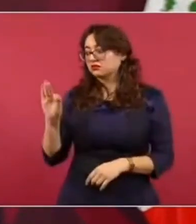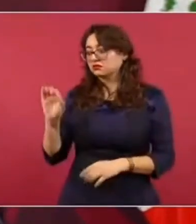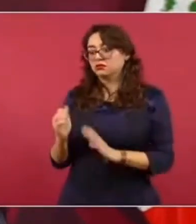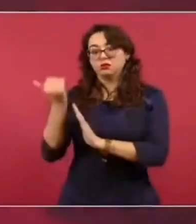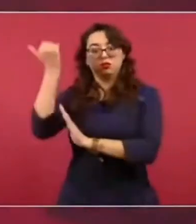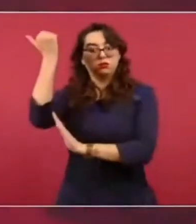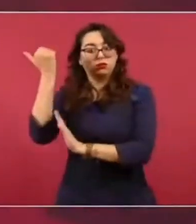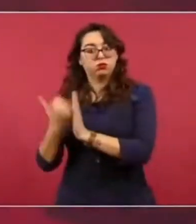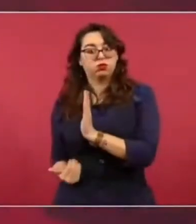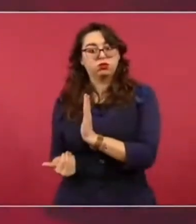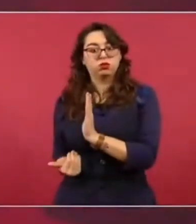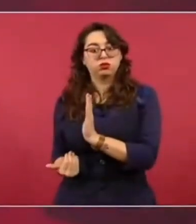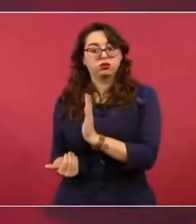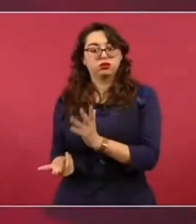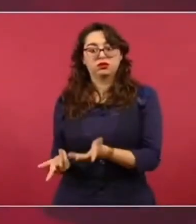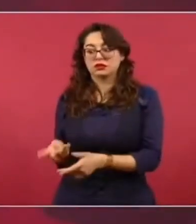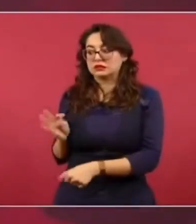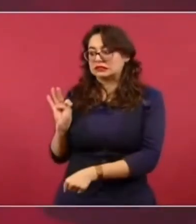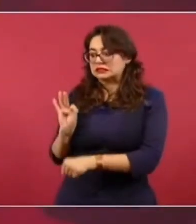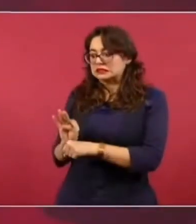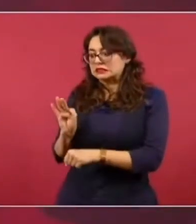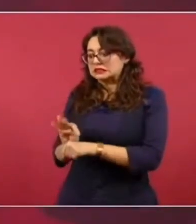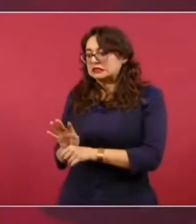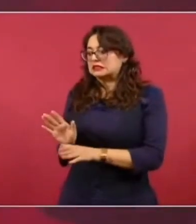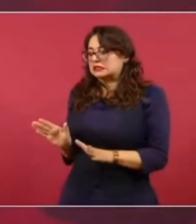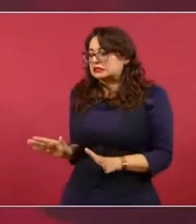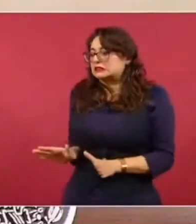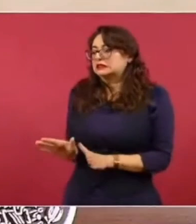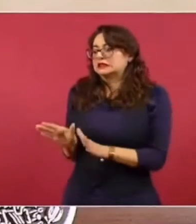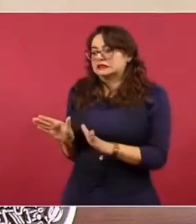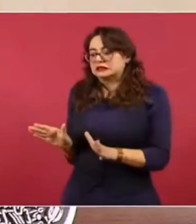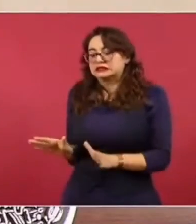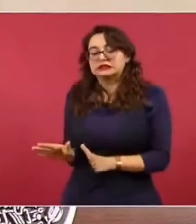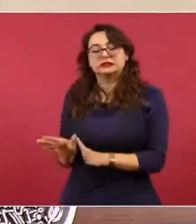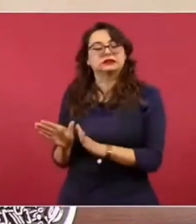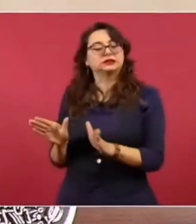pues a estas alturas del sexenio estaríamos